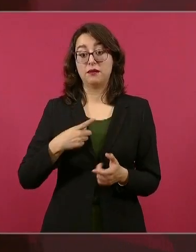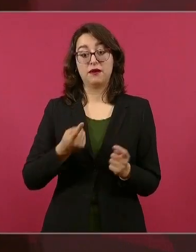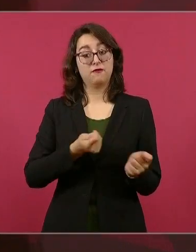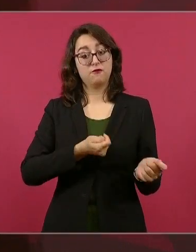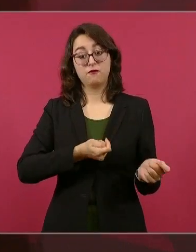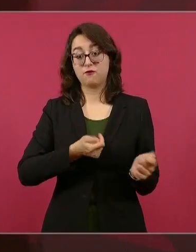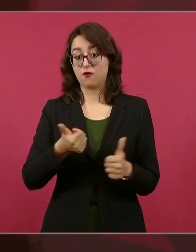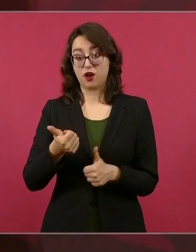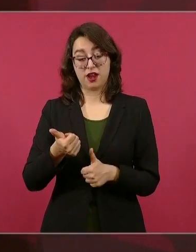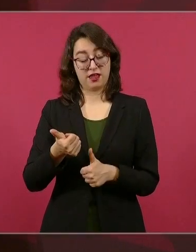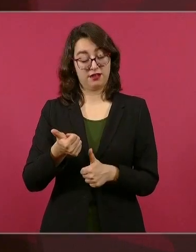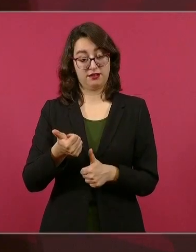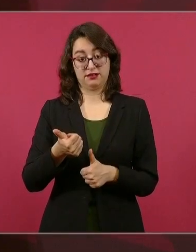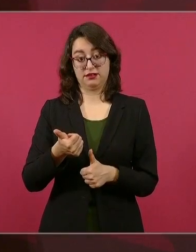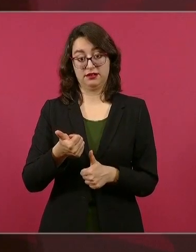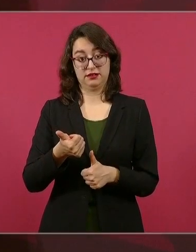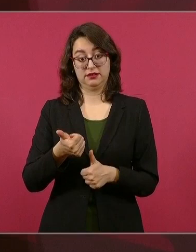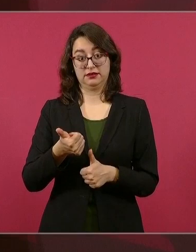Ya